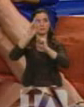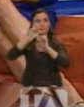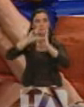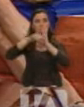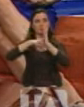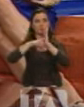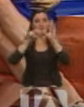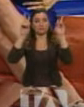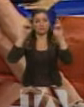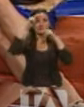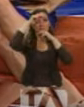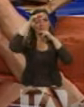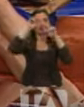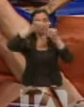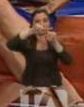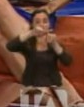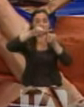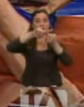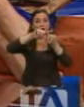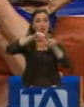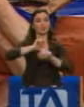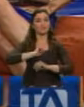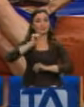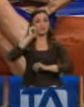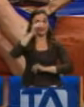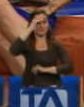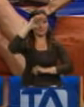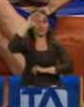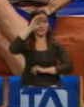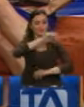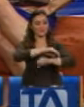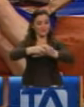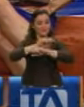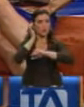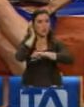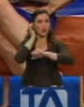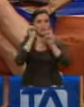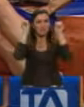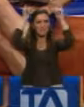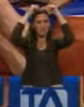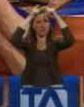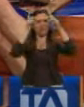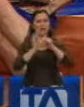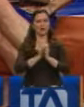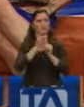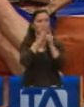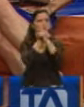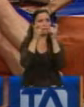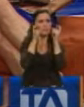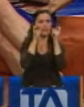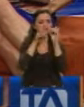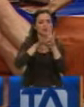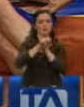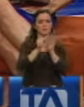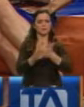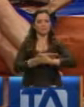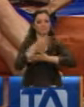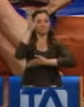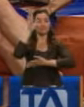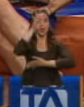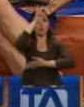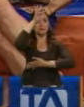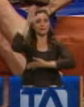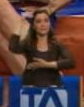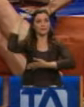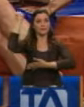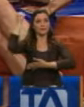7:36 y ahora vamos con una buena noticia. La policía logró la detención de la mujer que se hacía pasar por enfermera y que robó a un recién nacido en un hospital de